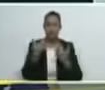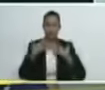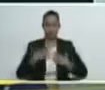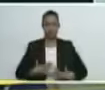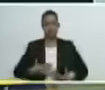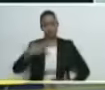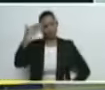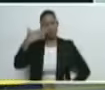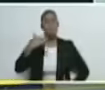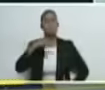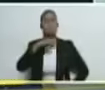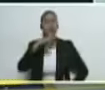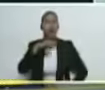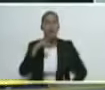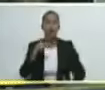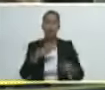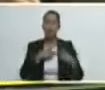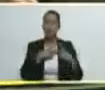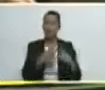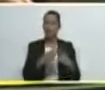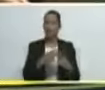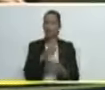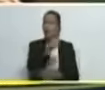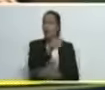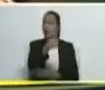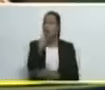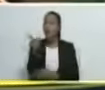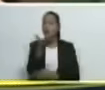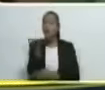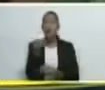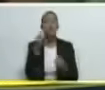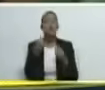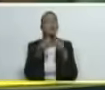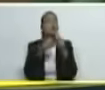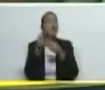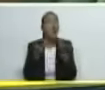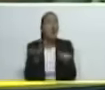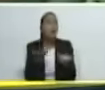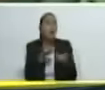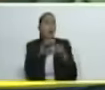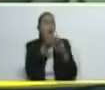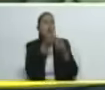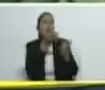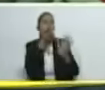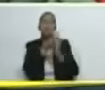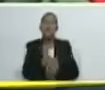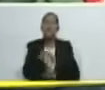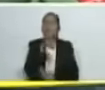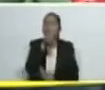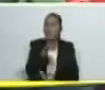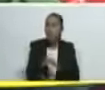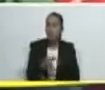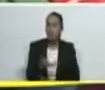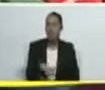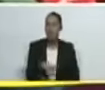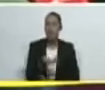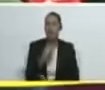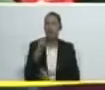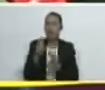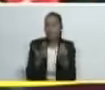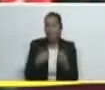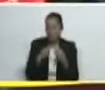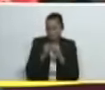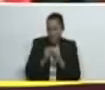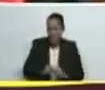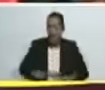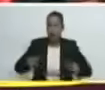voluntario, cómo cada uno de ustedes narraba nuestra épica y valoraba la